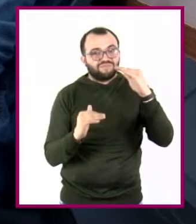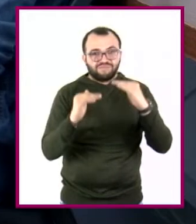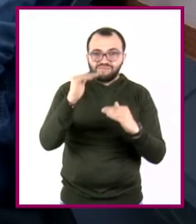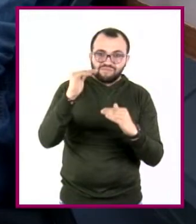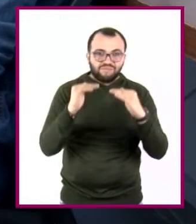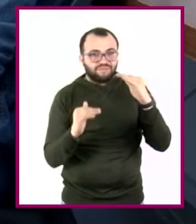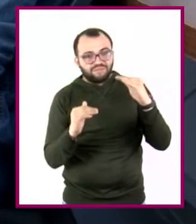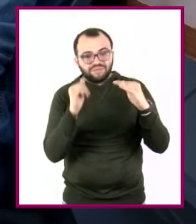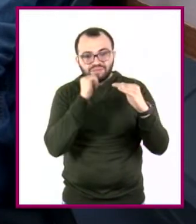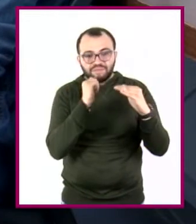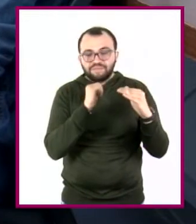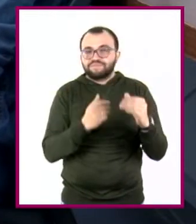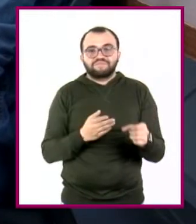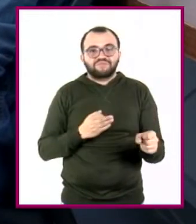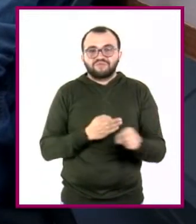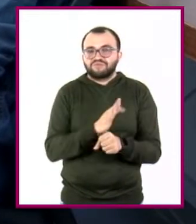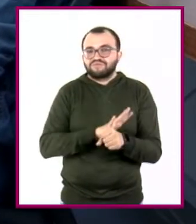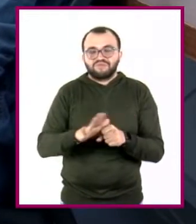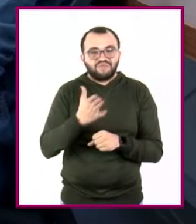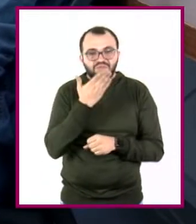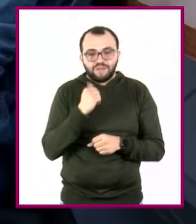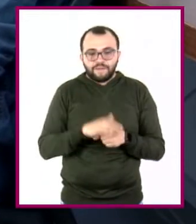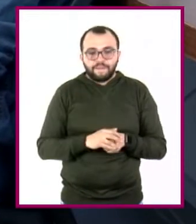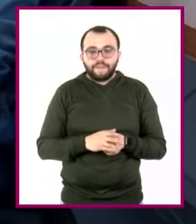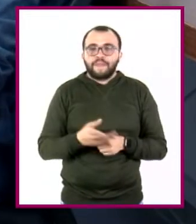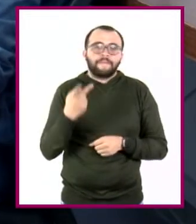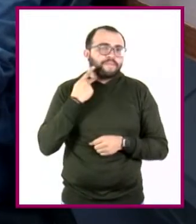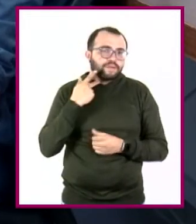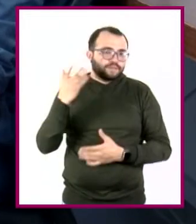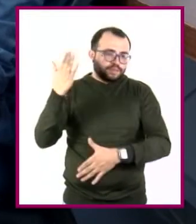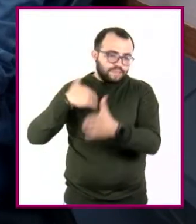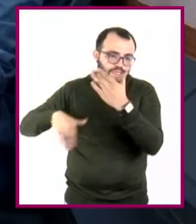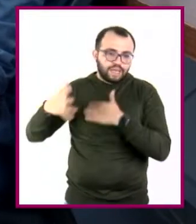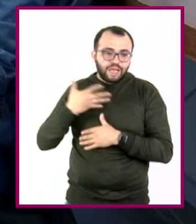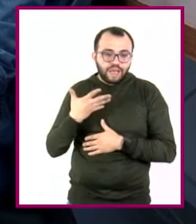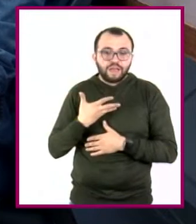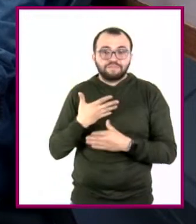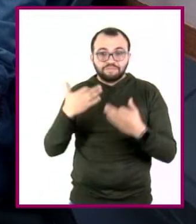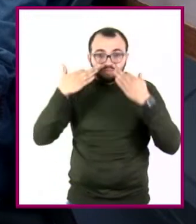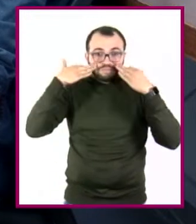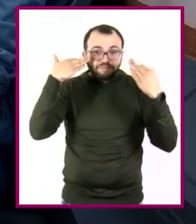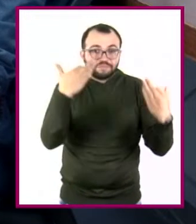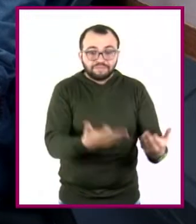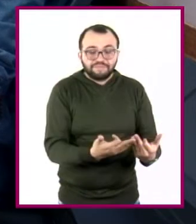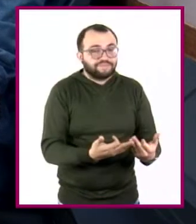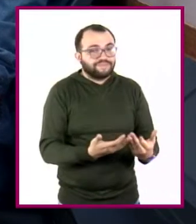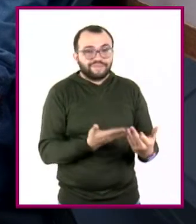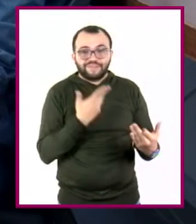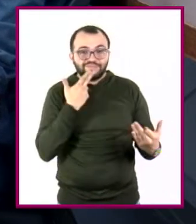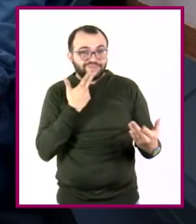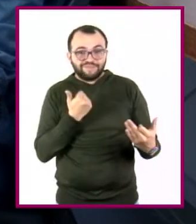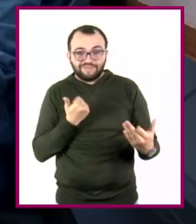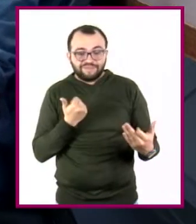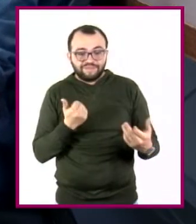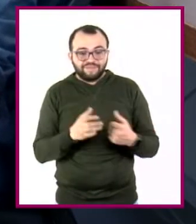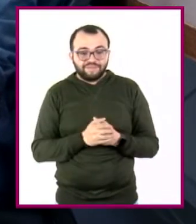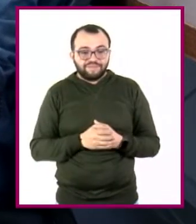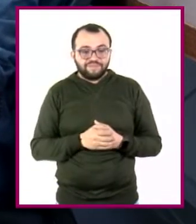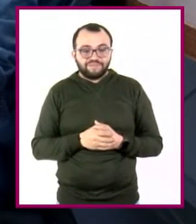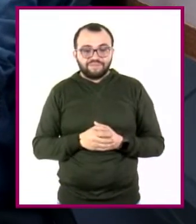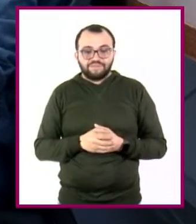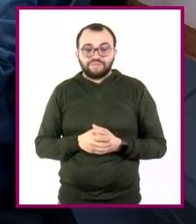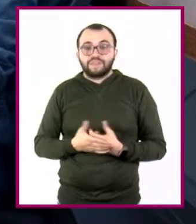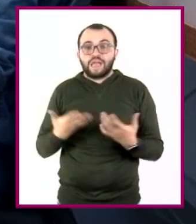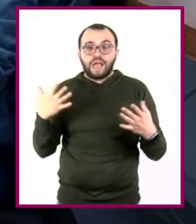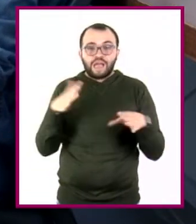ineficiente. Las políticas que anteriormente se llevaban a cabo en esta materia han mostrado su ineficacia.